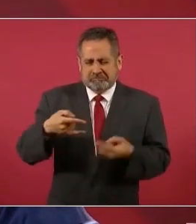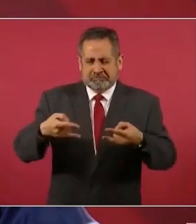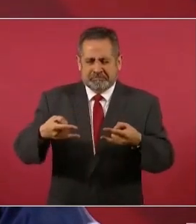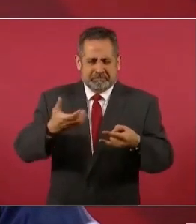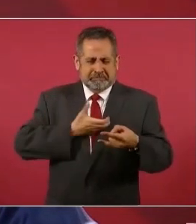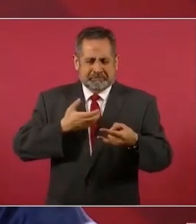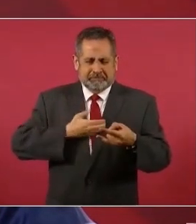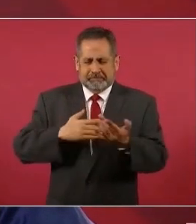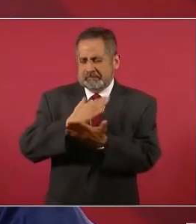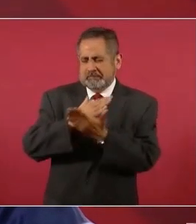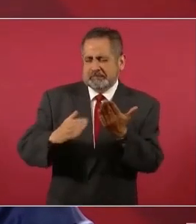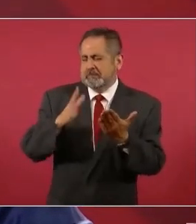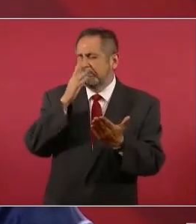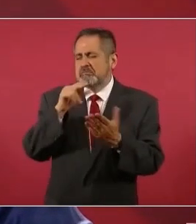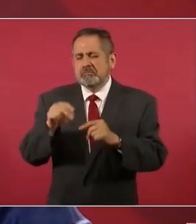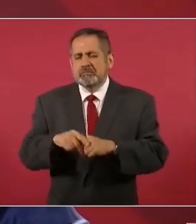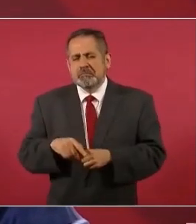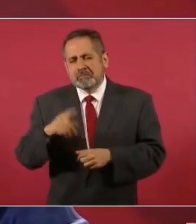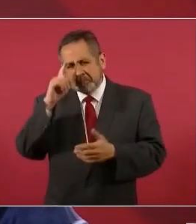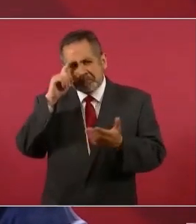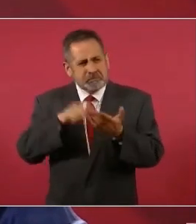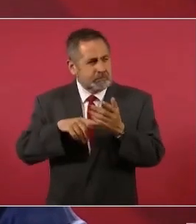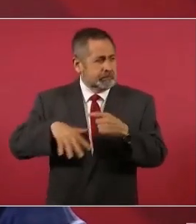Pues deben ser como unos 60,